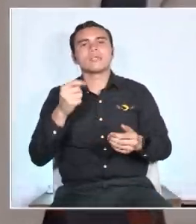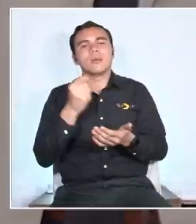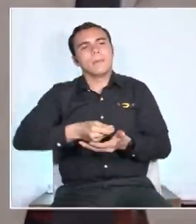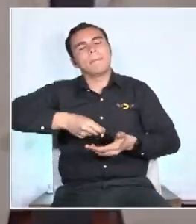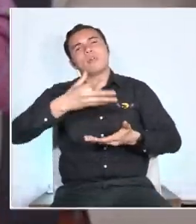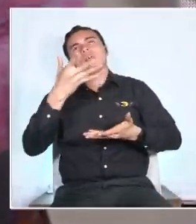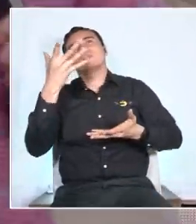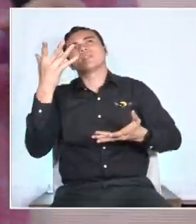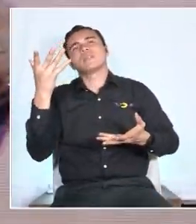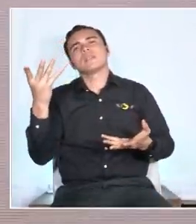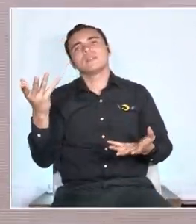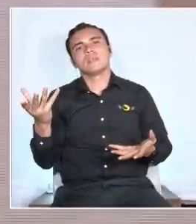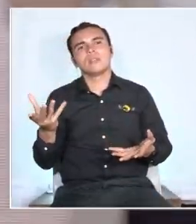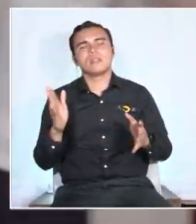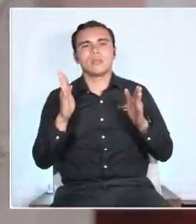millonarios.